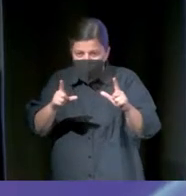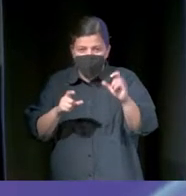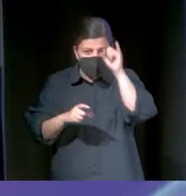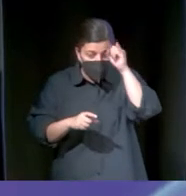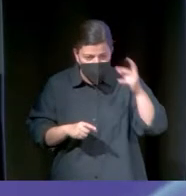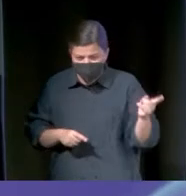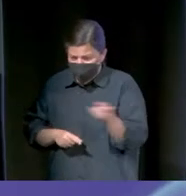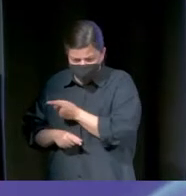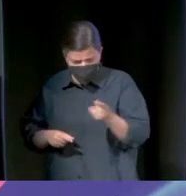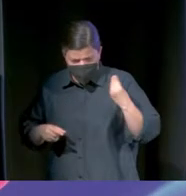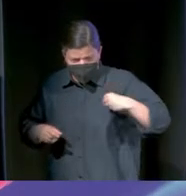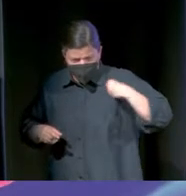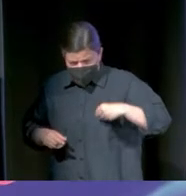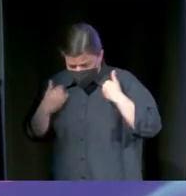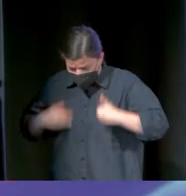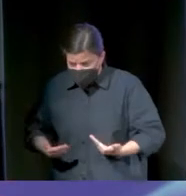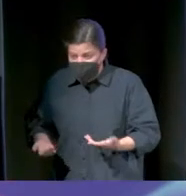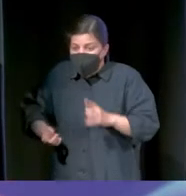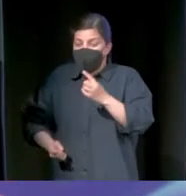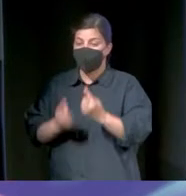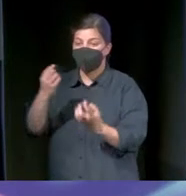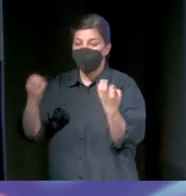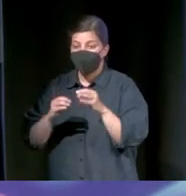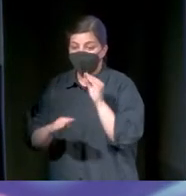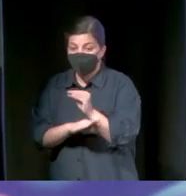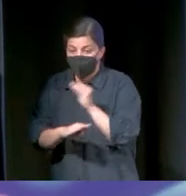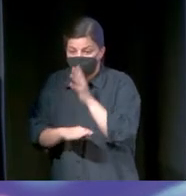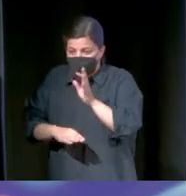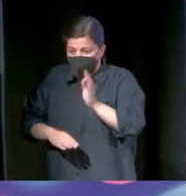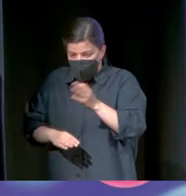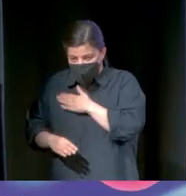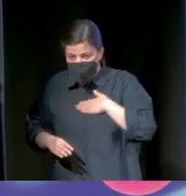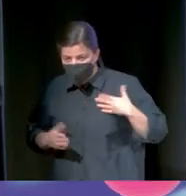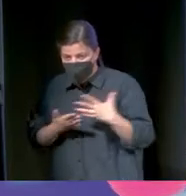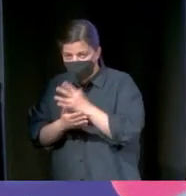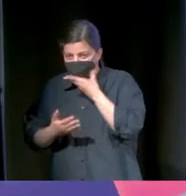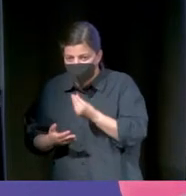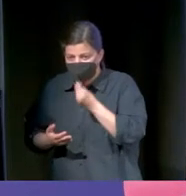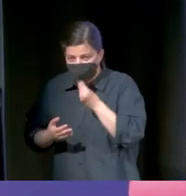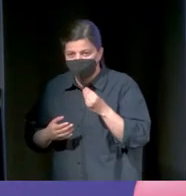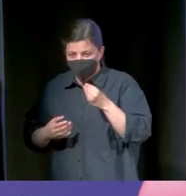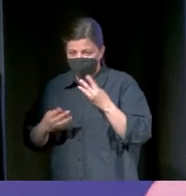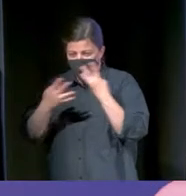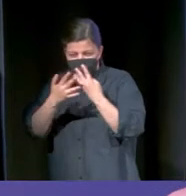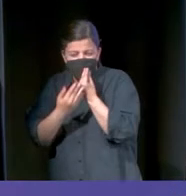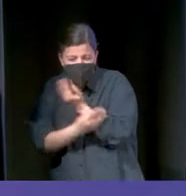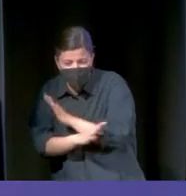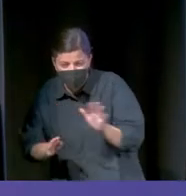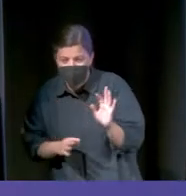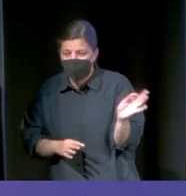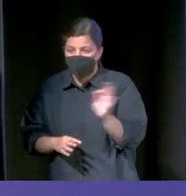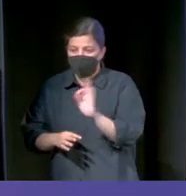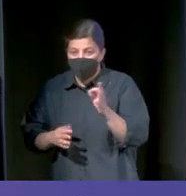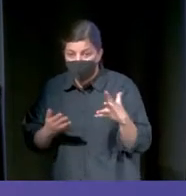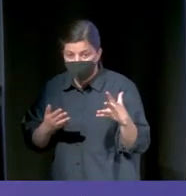instagram y a veces hay que tener cuidado porque es verdad que cuando intentamos hacerlo todo bonito cuando intentamos poner mejor filtro cuando intentamos